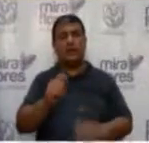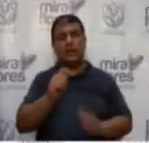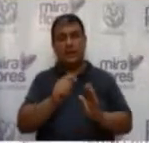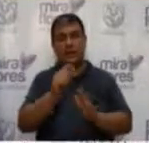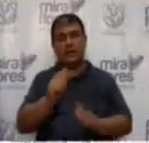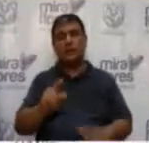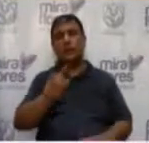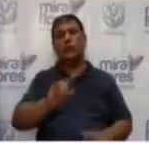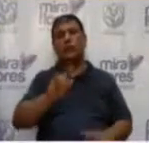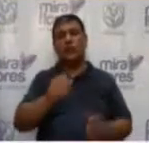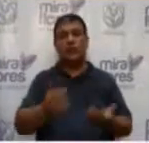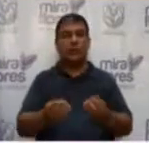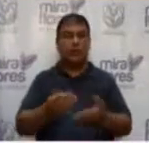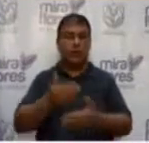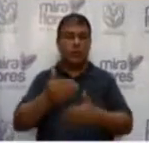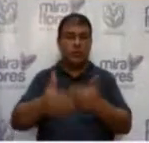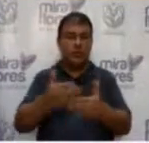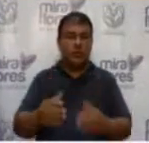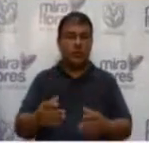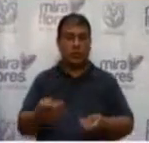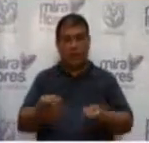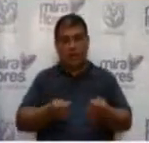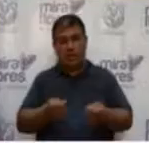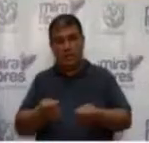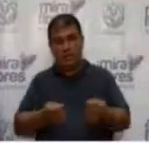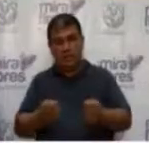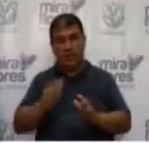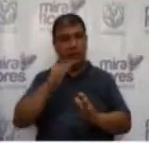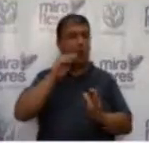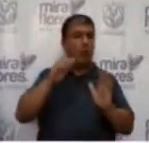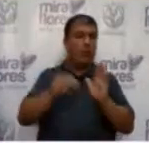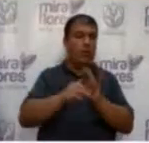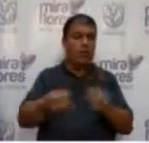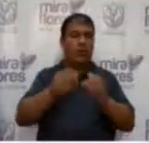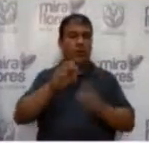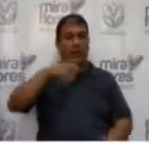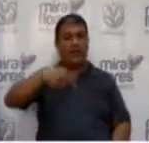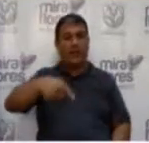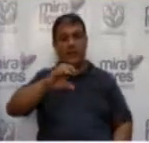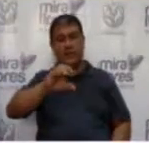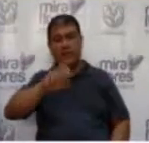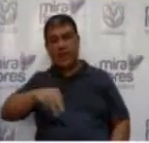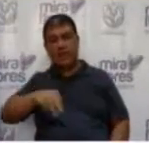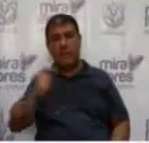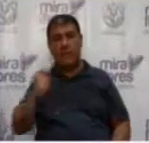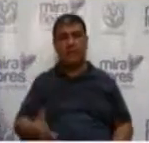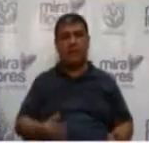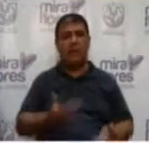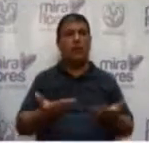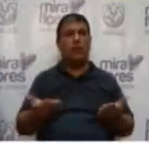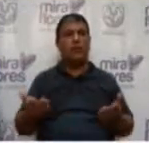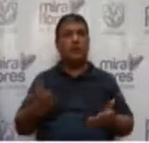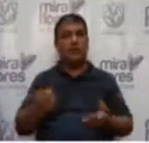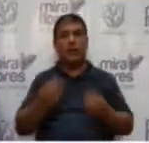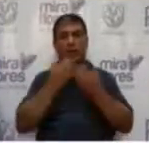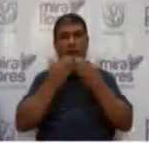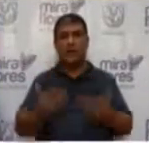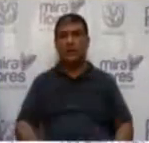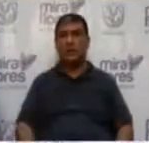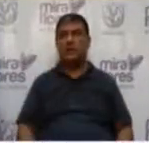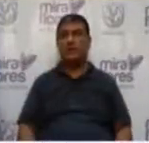procedimientos administrativos, modelo dado por la PCM. O sea, no hay algunas variaciones que corresponden a eso.